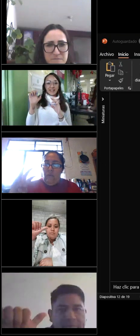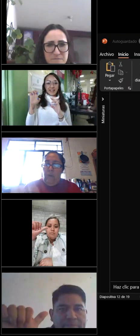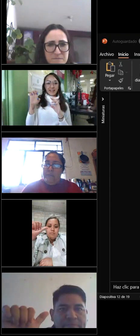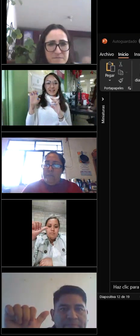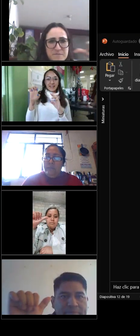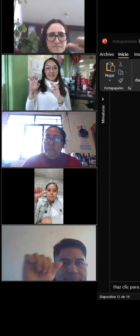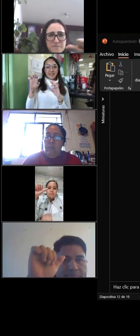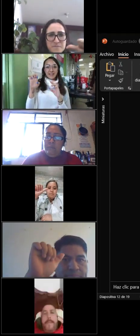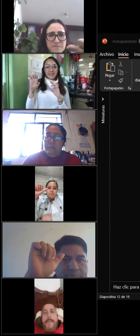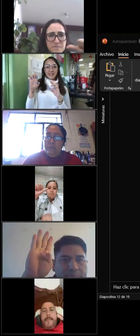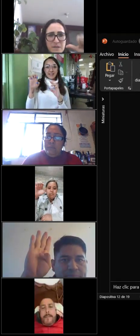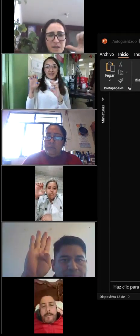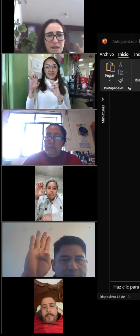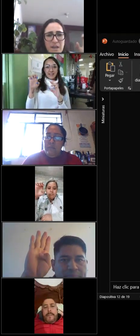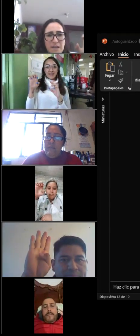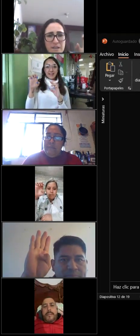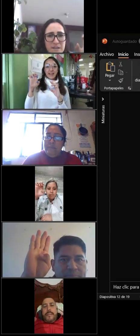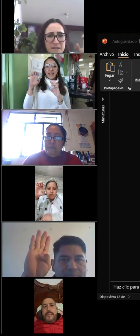E.